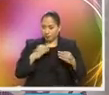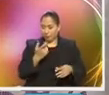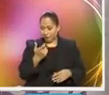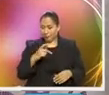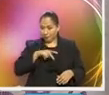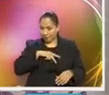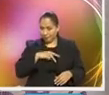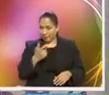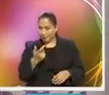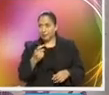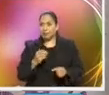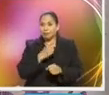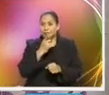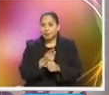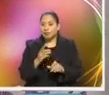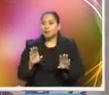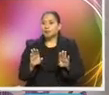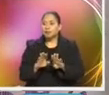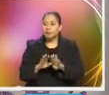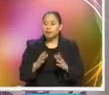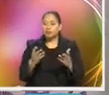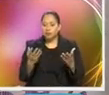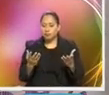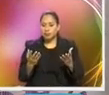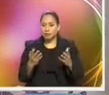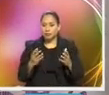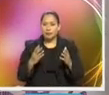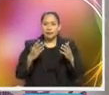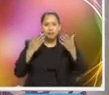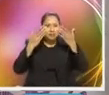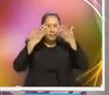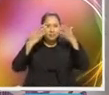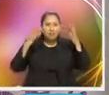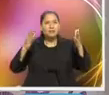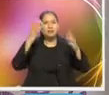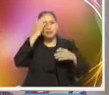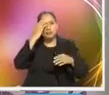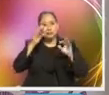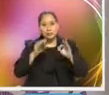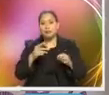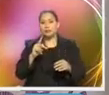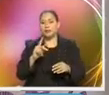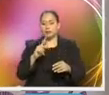y bueno, tener oportunidad de ampliar nuestros horizontes, por supuesto, pero